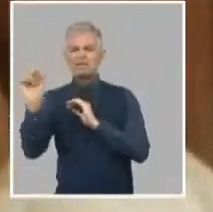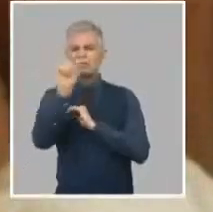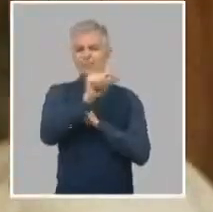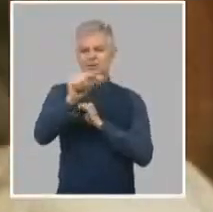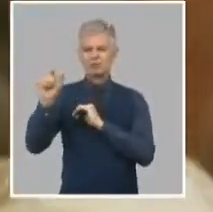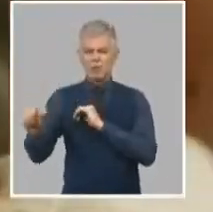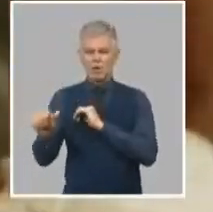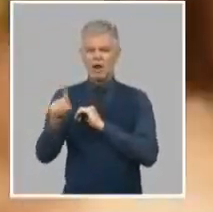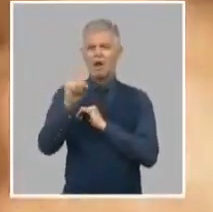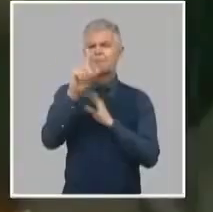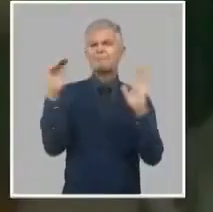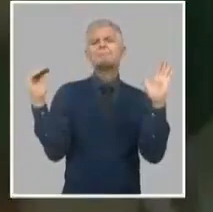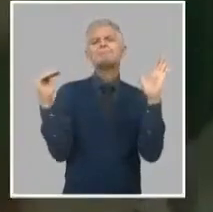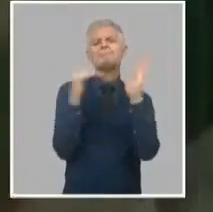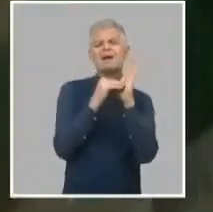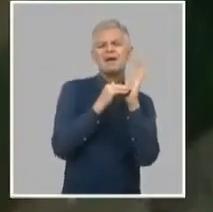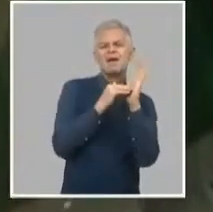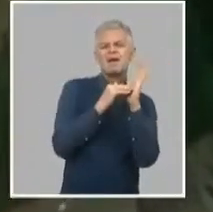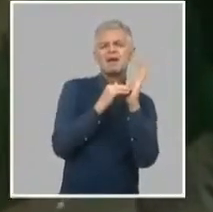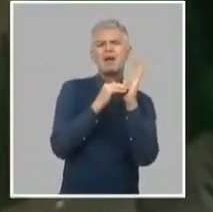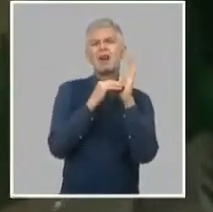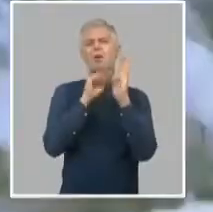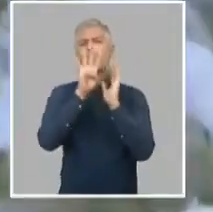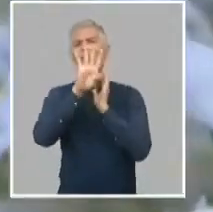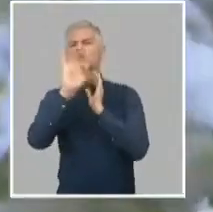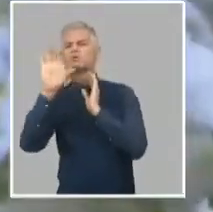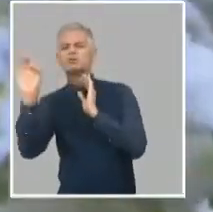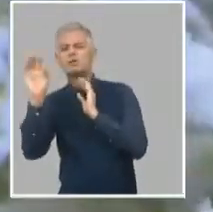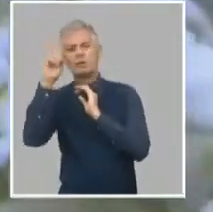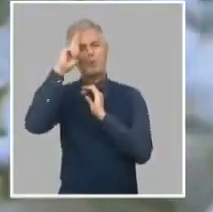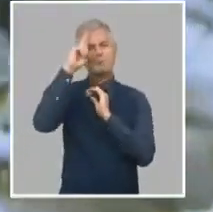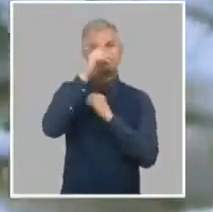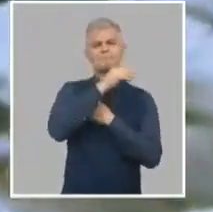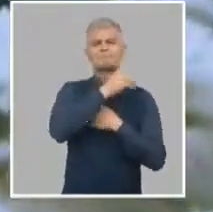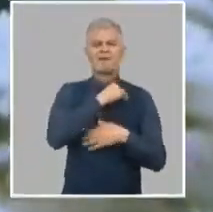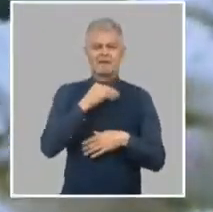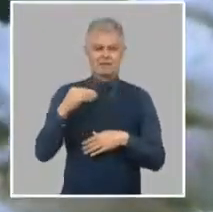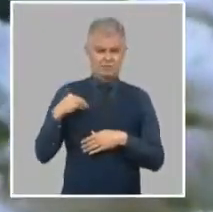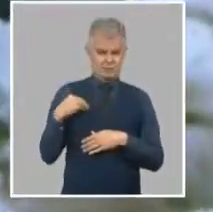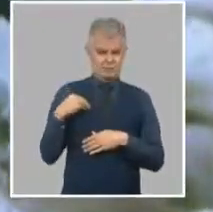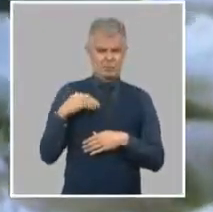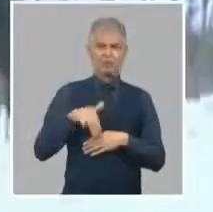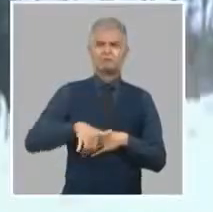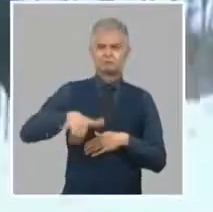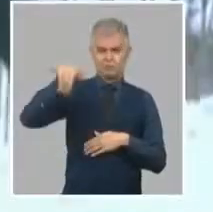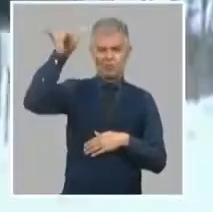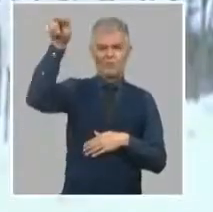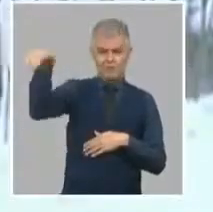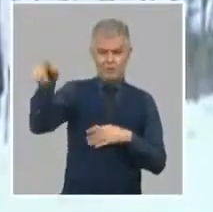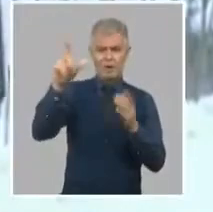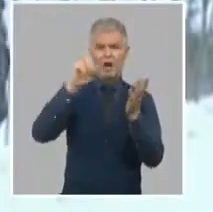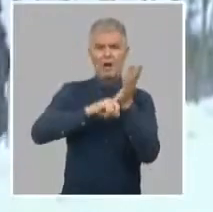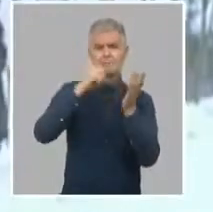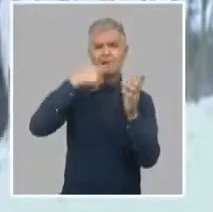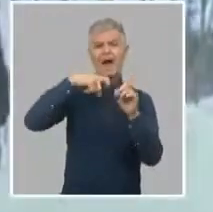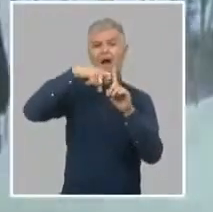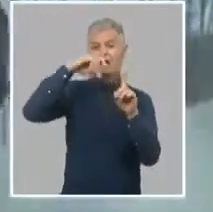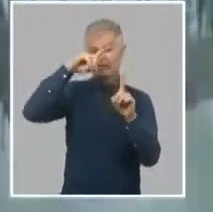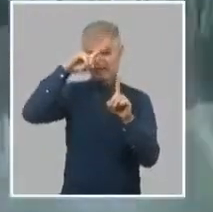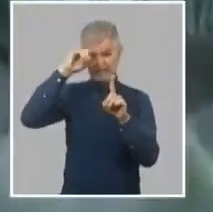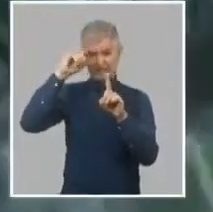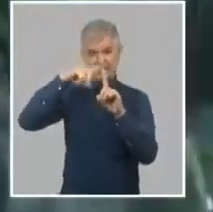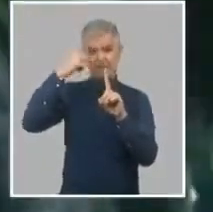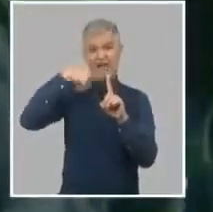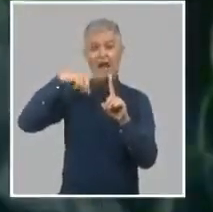cooperantes, más de 1.400 médicos. Una misión para nosotros